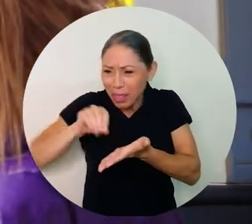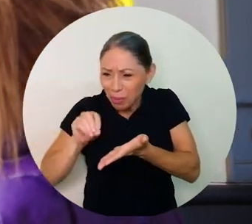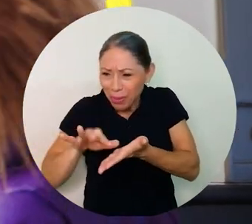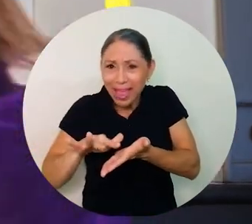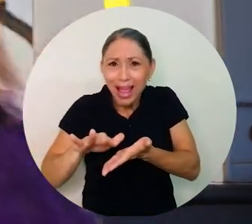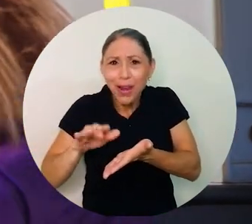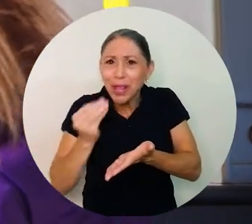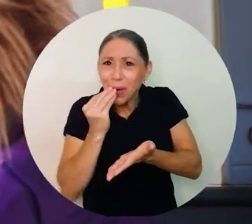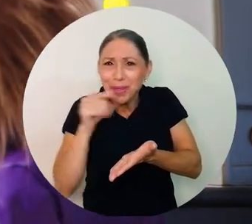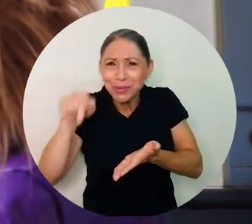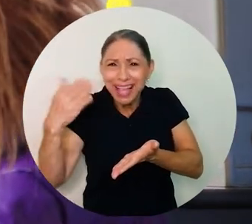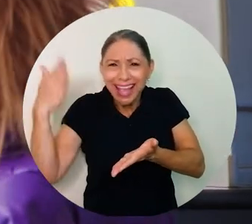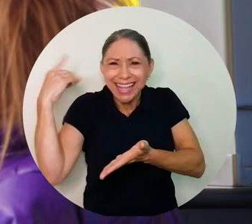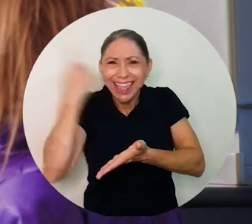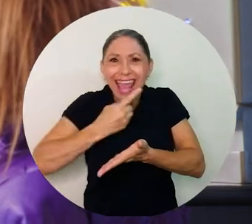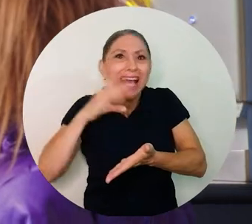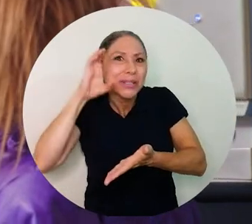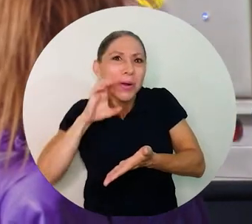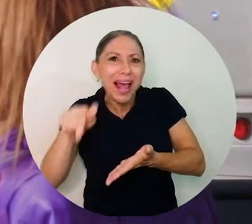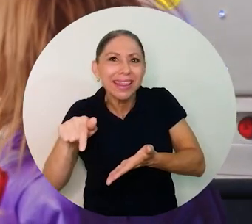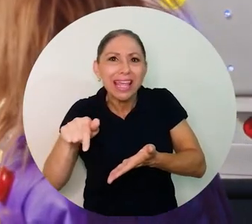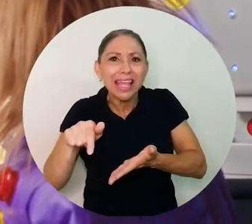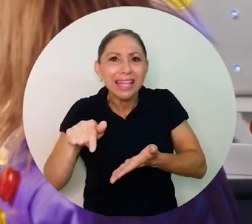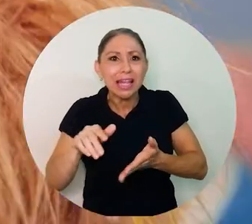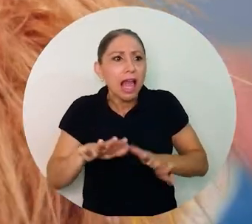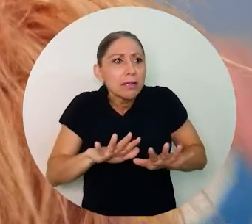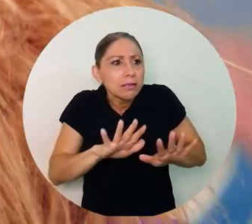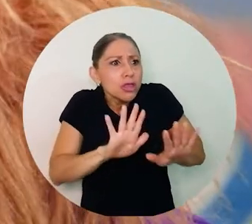Chocolate. ¡No, Rini!